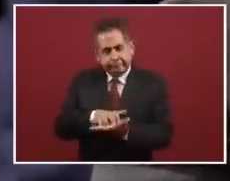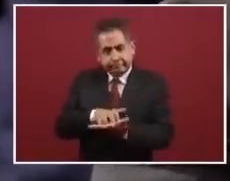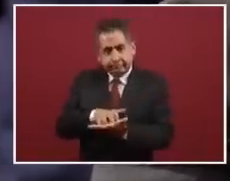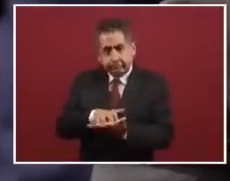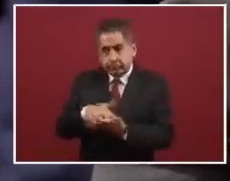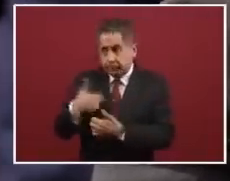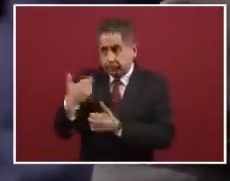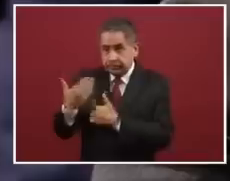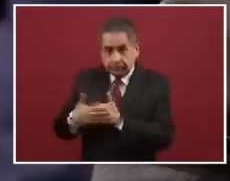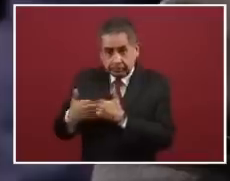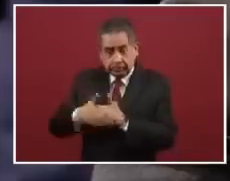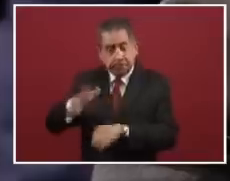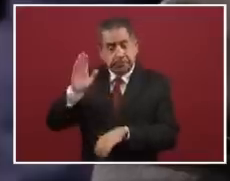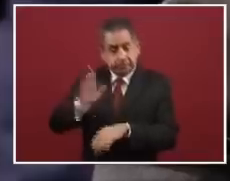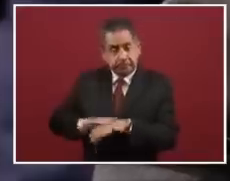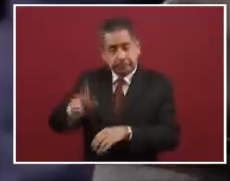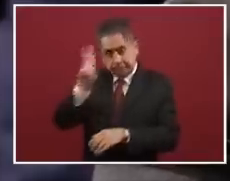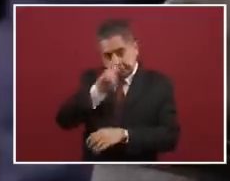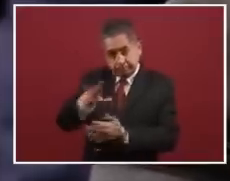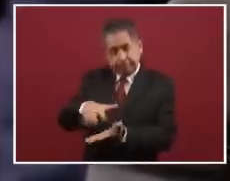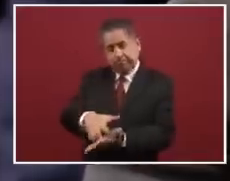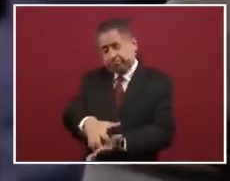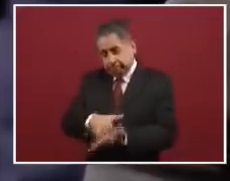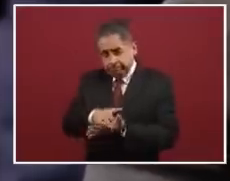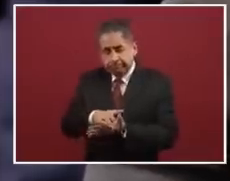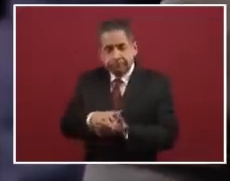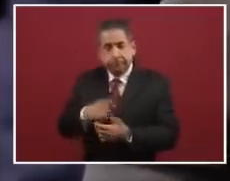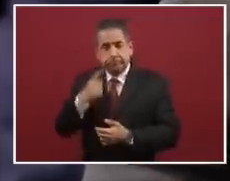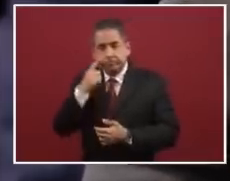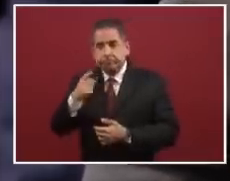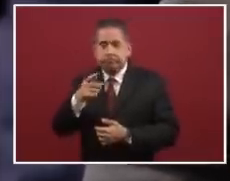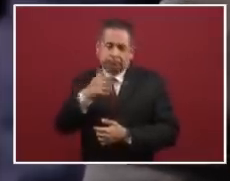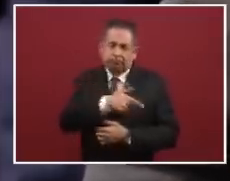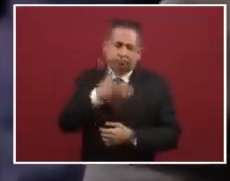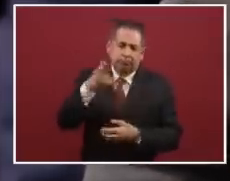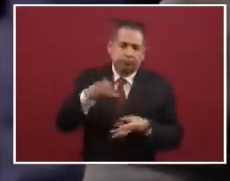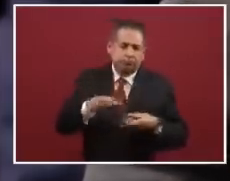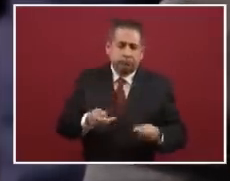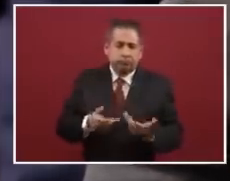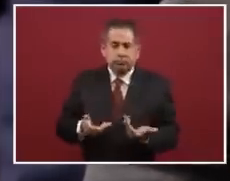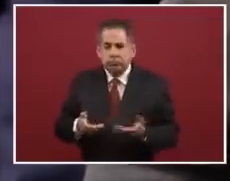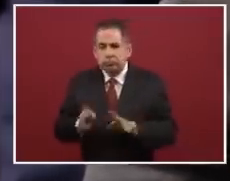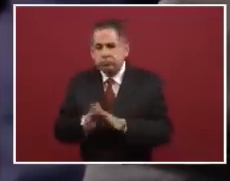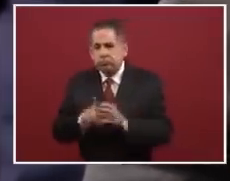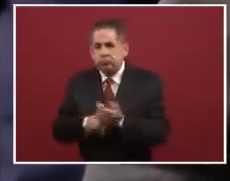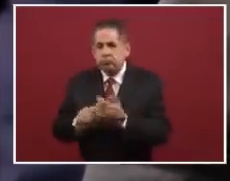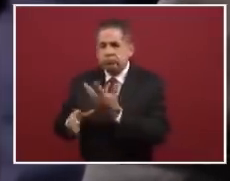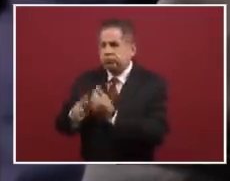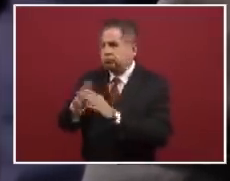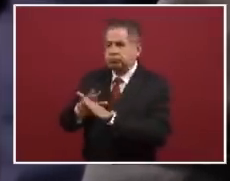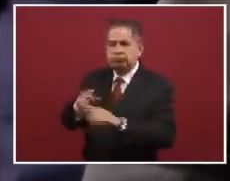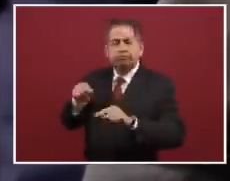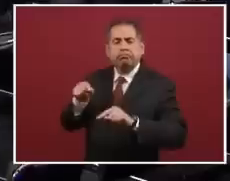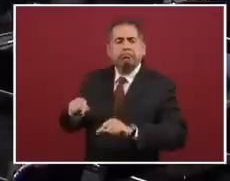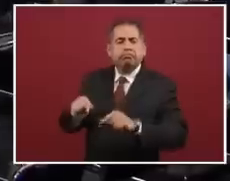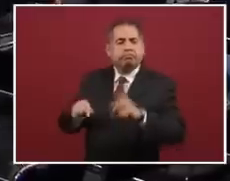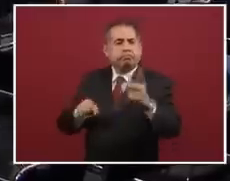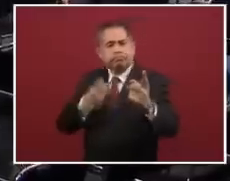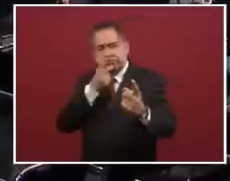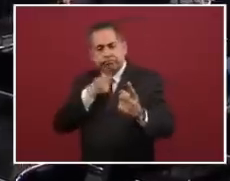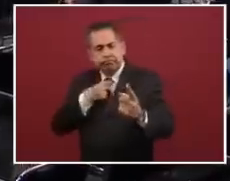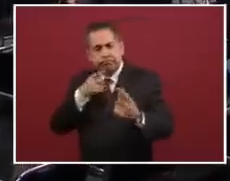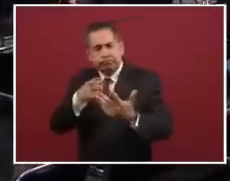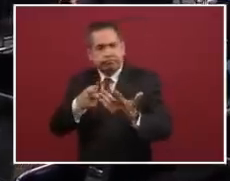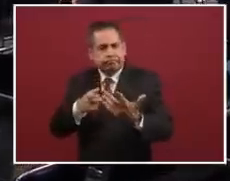evidentemente considerando hacerlo más eficiente, pero el reto de la migración, el reto que usted nos está planteando,